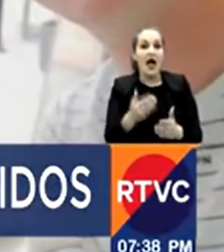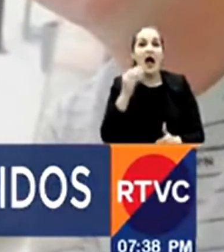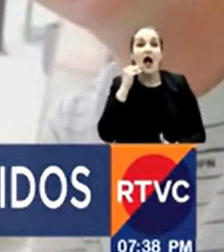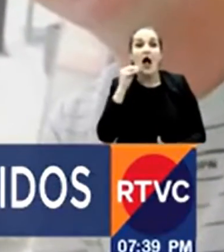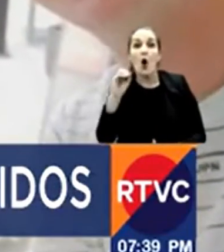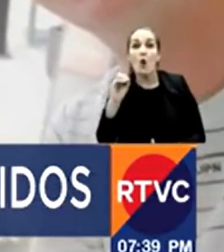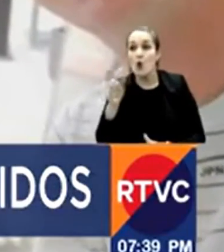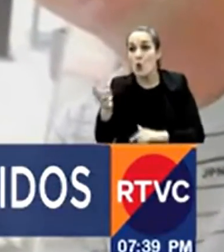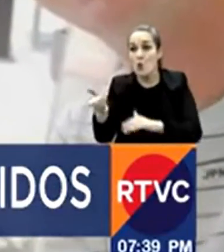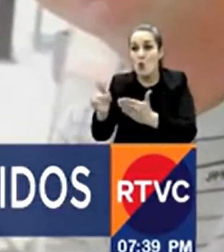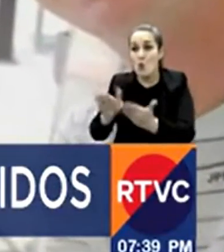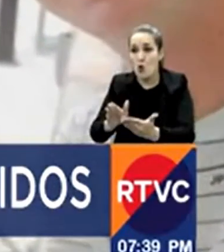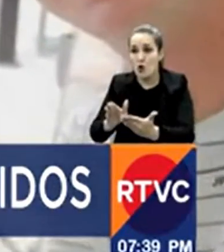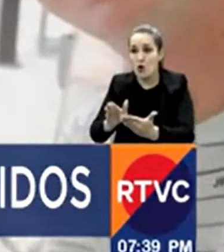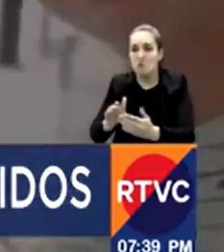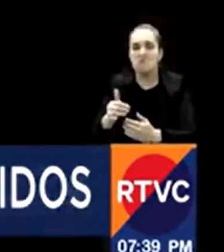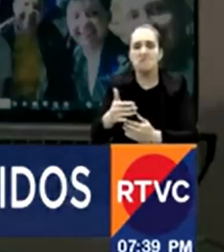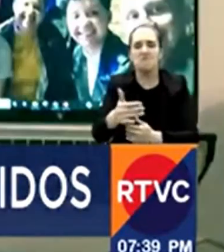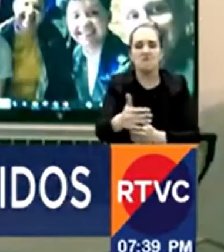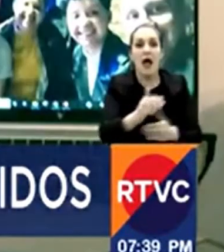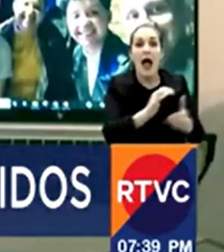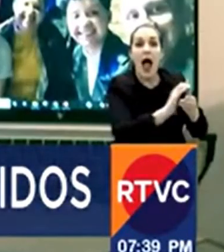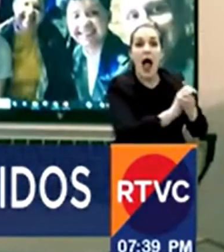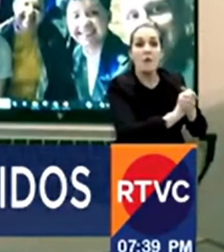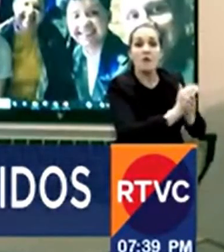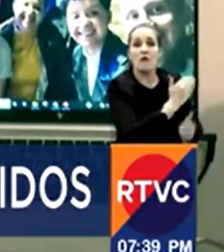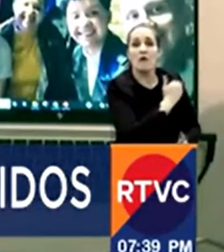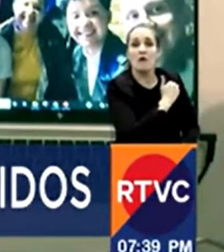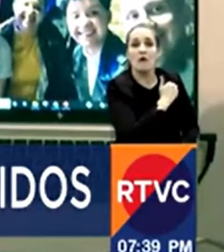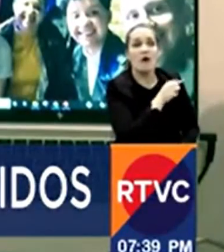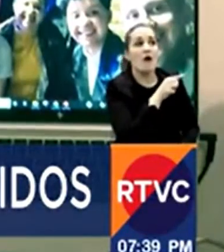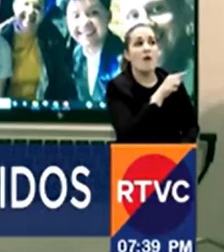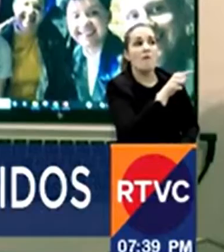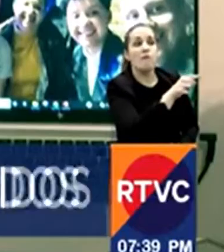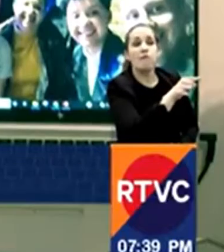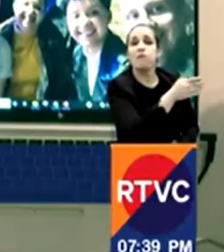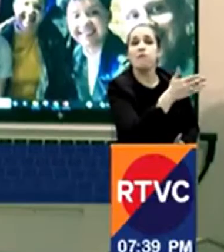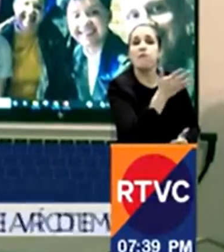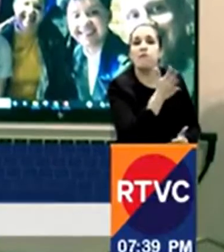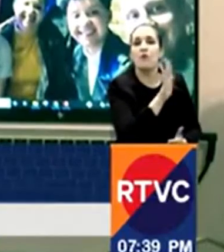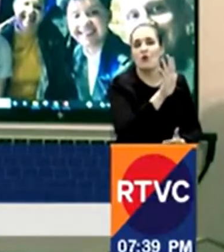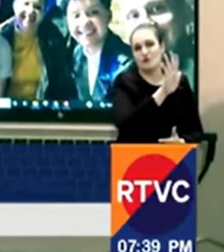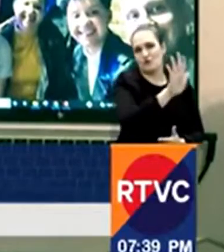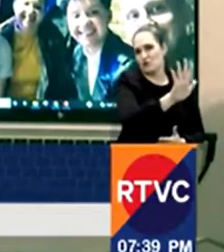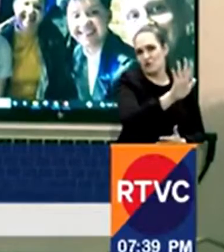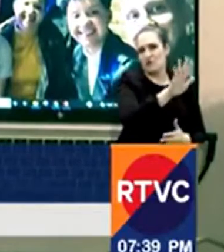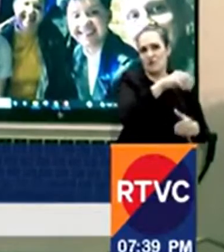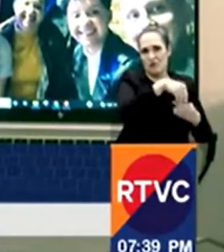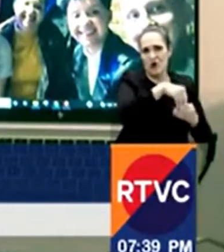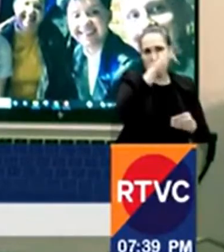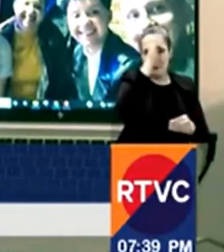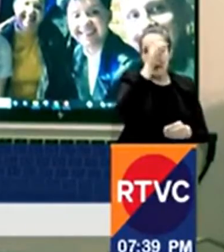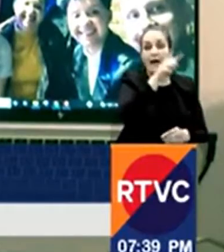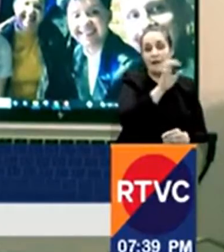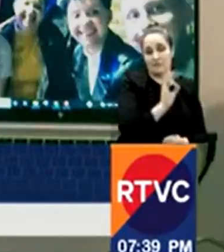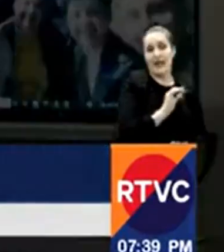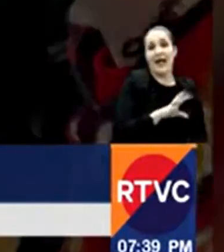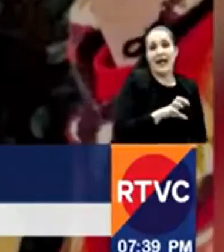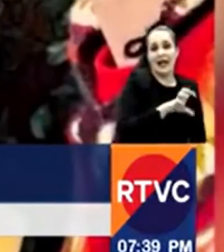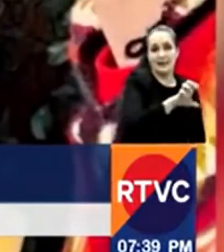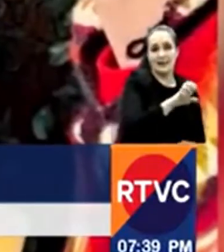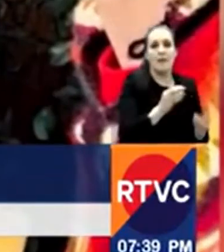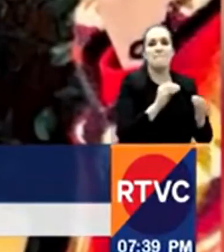contaron que mi mejor amigo estaba en la clínica. Él tenía muchísimos más diagnósticos, tenía cáncer de estómago, tenía